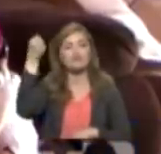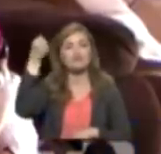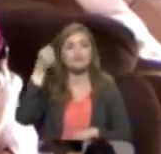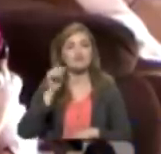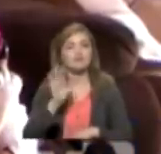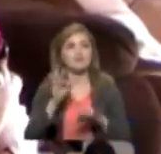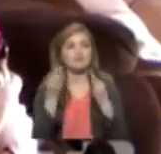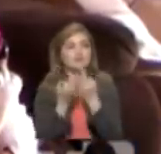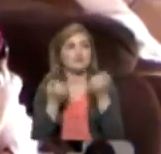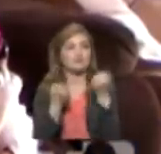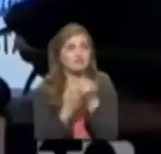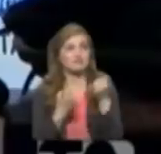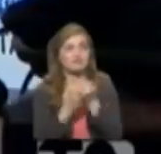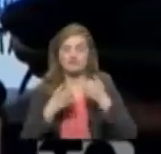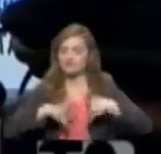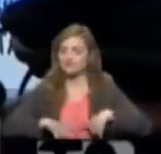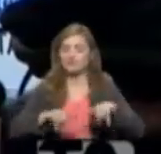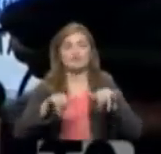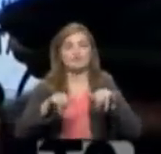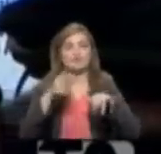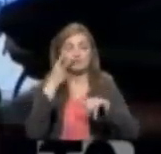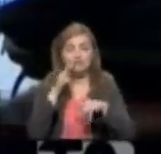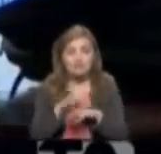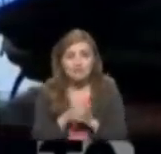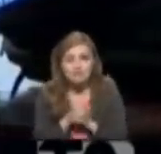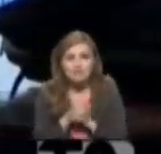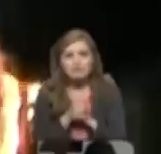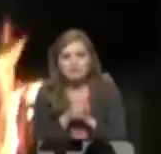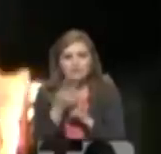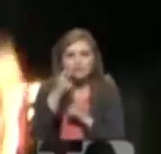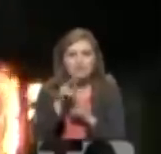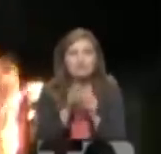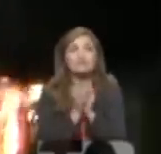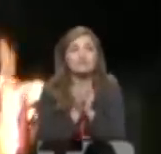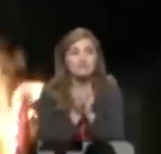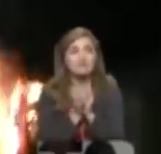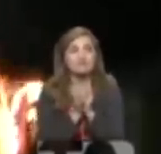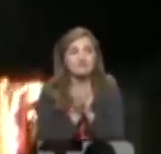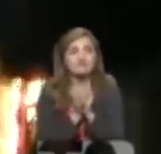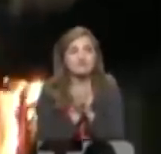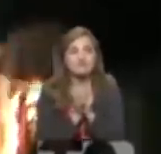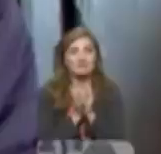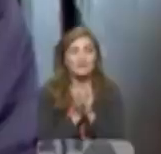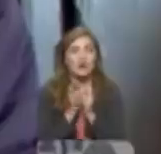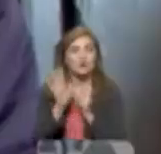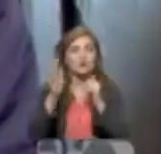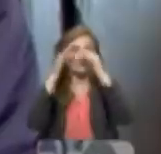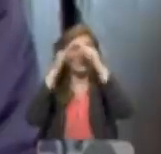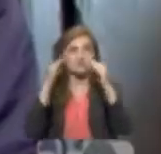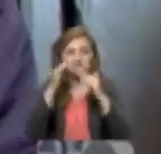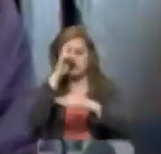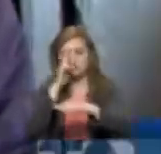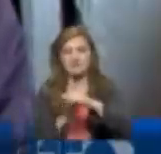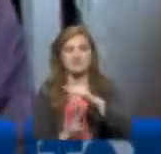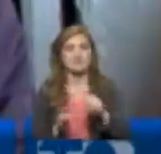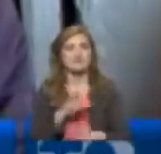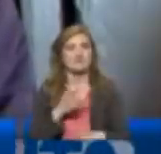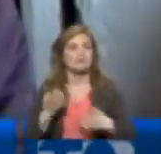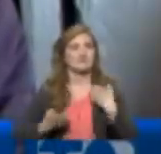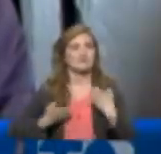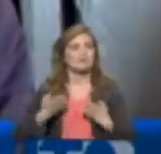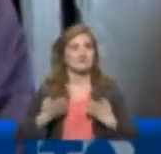apoyo de su familia es permanente quienes siguen decir que cada competencia bajo el calor de su humilde hogar emocionado